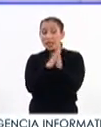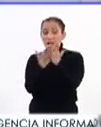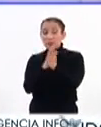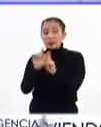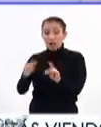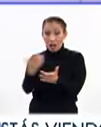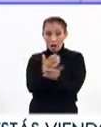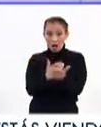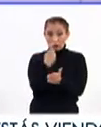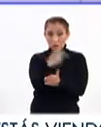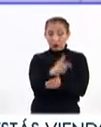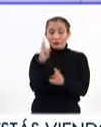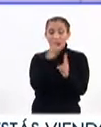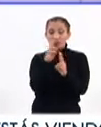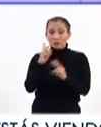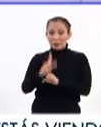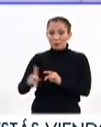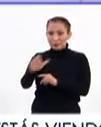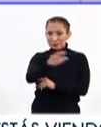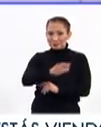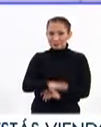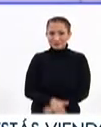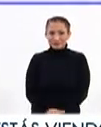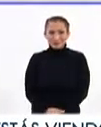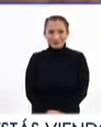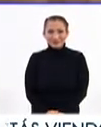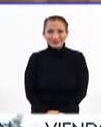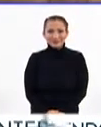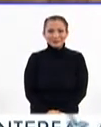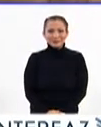ejemplares de la colección Vientos del Pueblo.